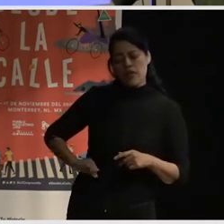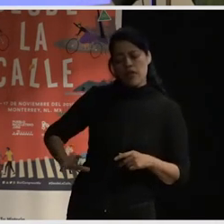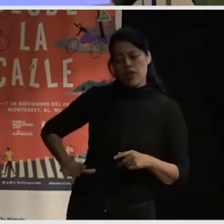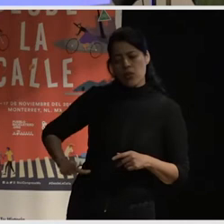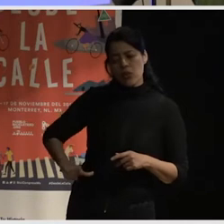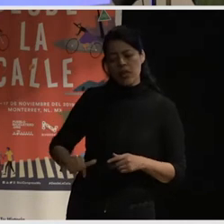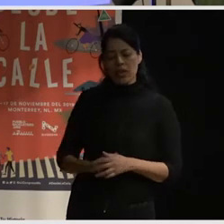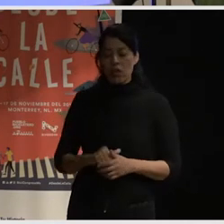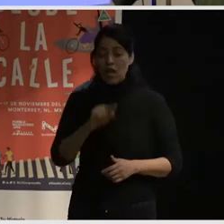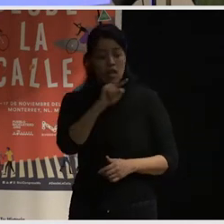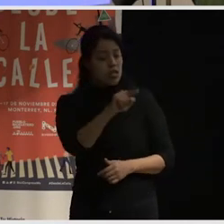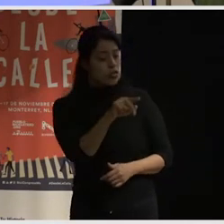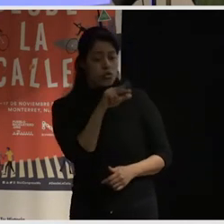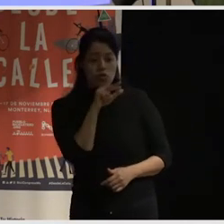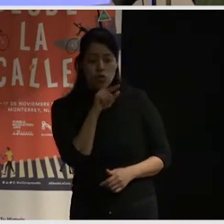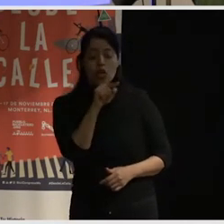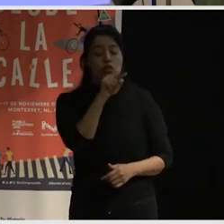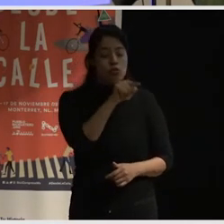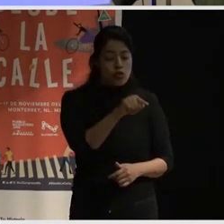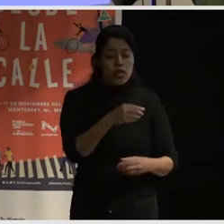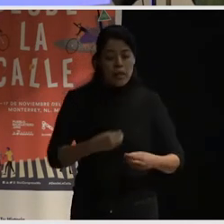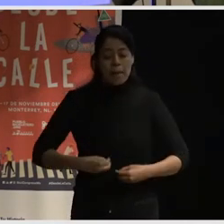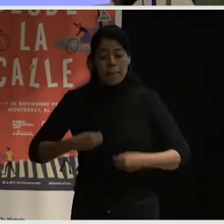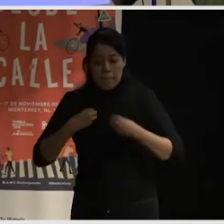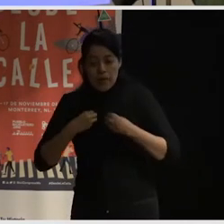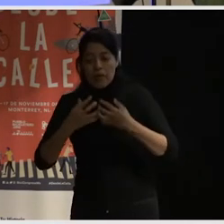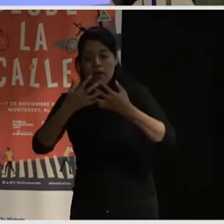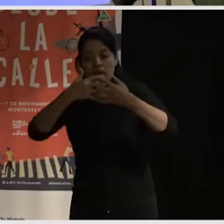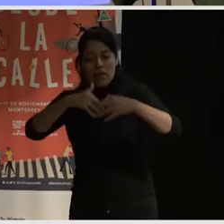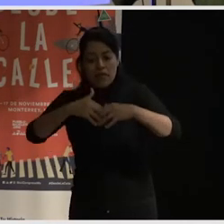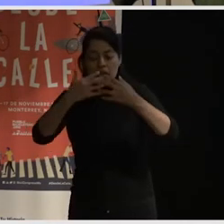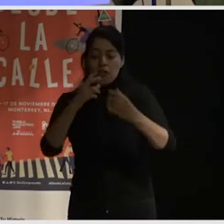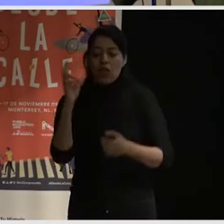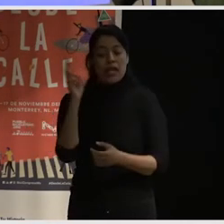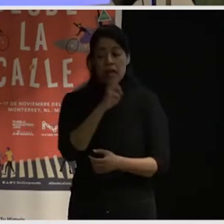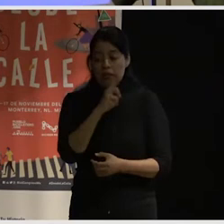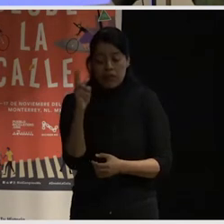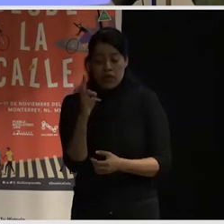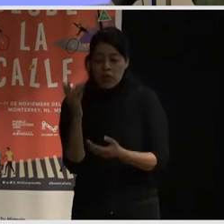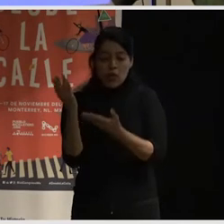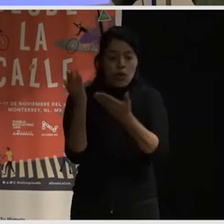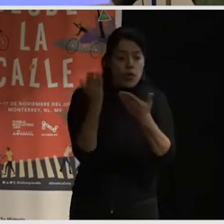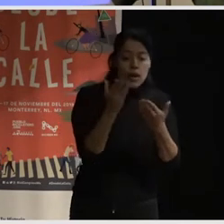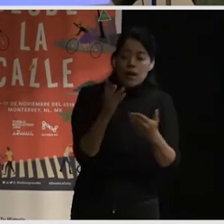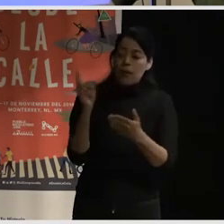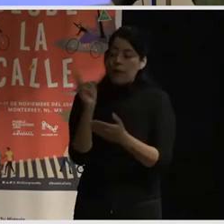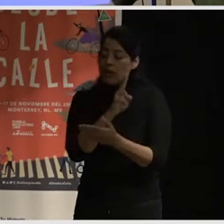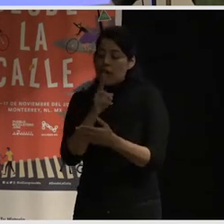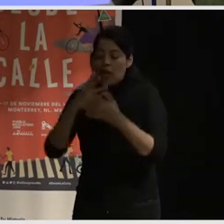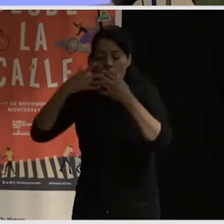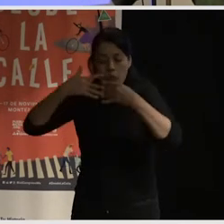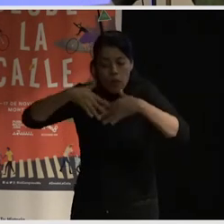es que usted no se tiene que preocupar si usted vive al lado de la industria va a llegar el aire y se lo va a llevar se va a llevar